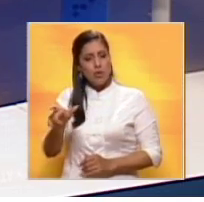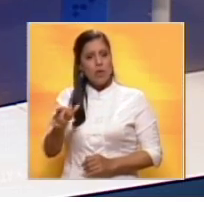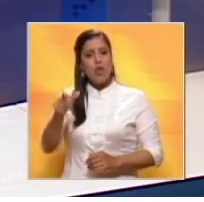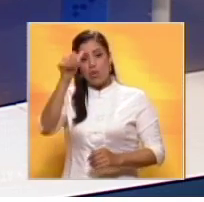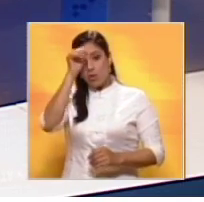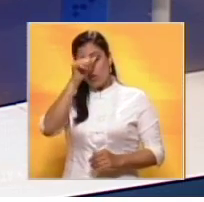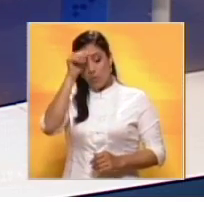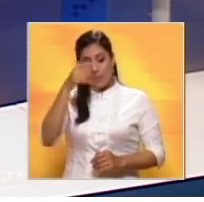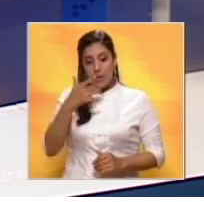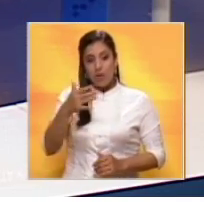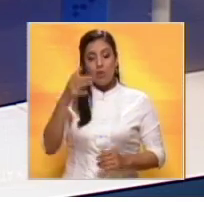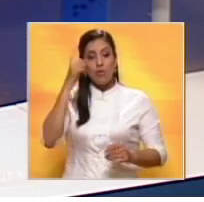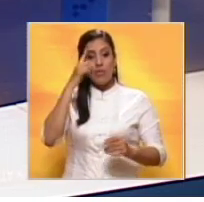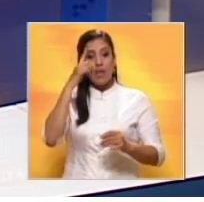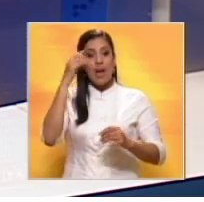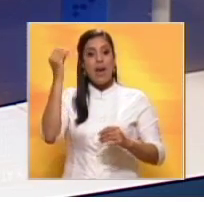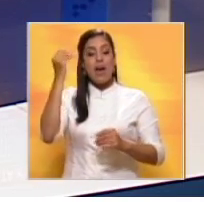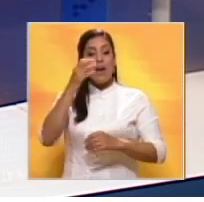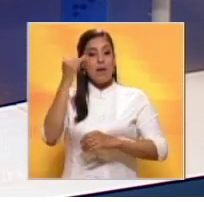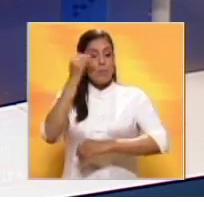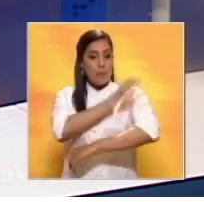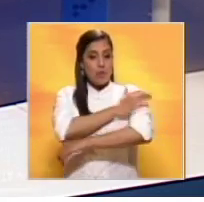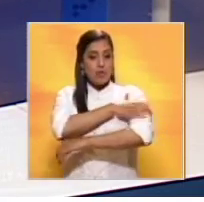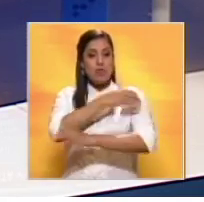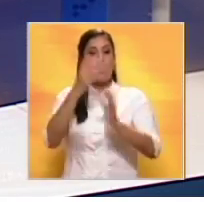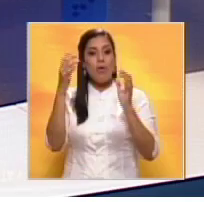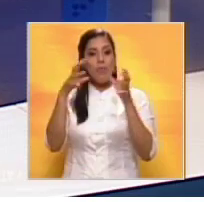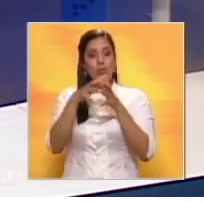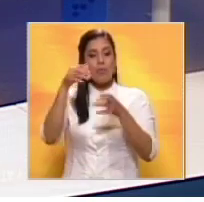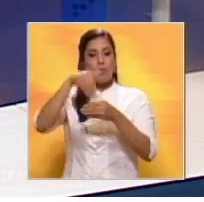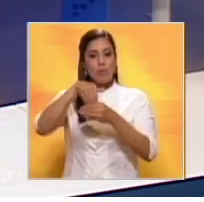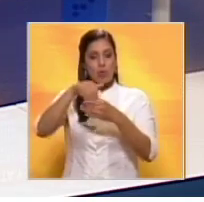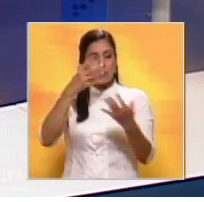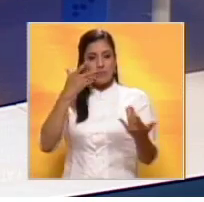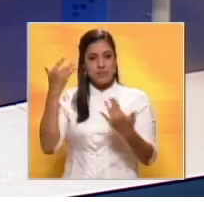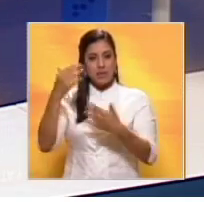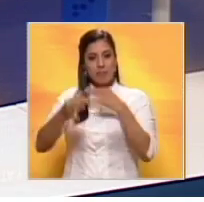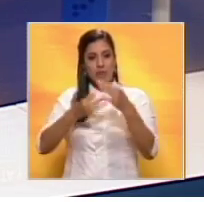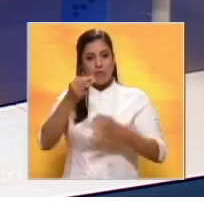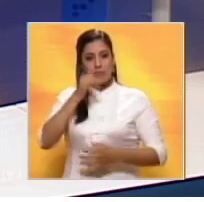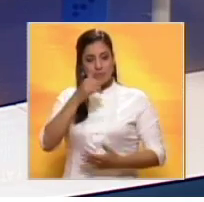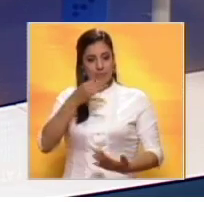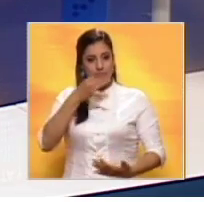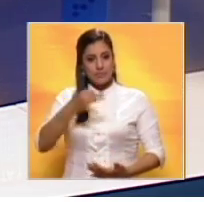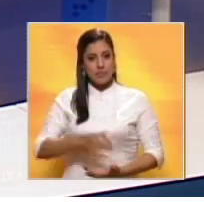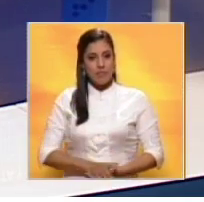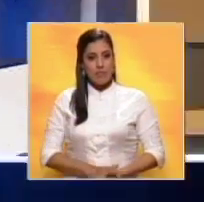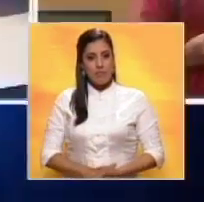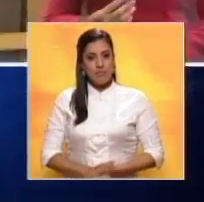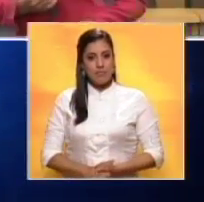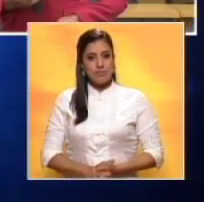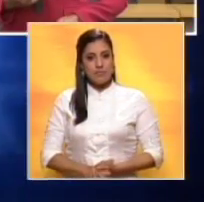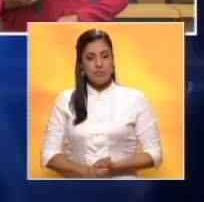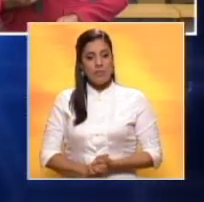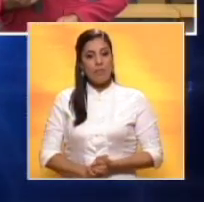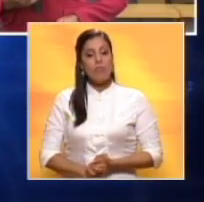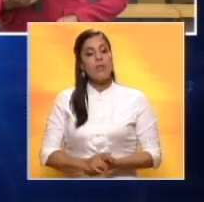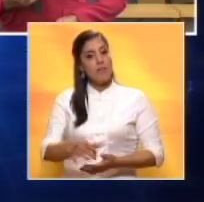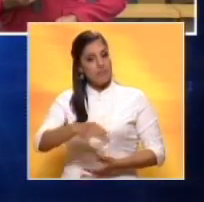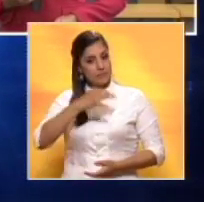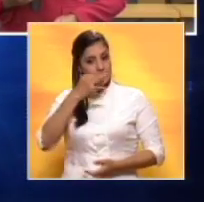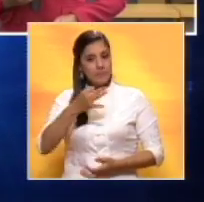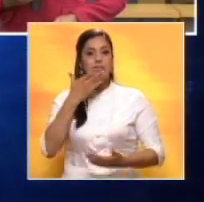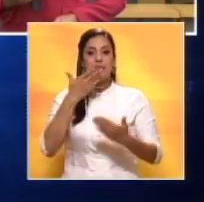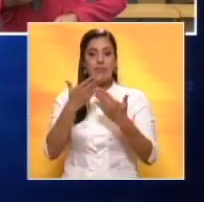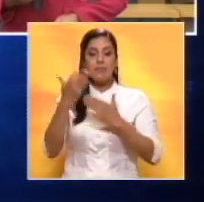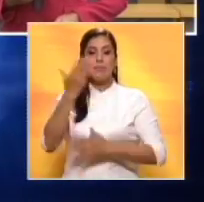este domingo en la jornada convocada por la oposición. Lirio Pérez tiene más información. Adelante, Lirio. Buenas tardes. Buenas